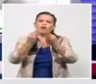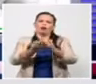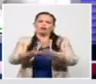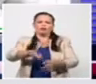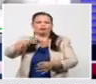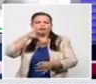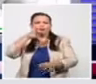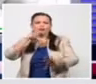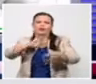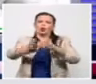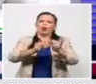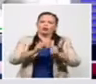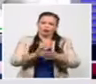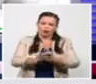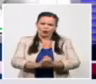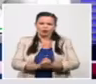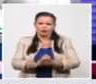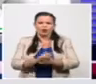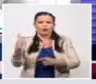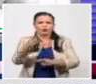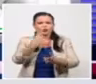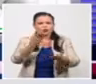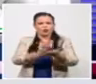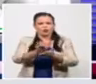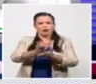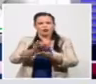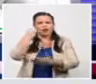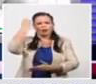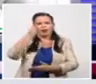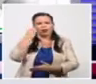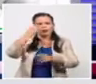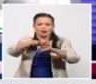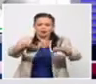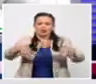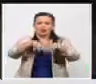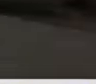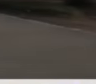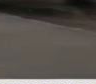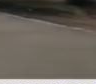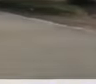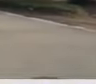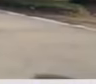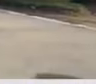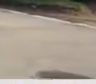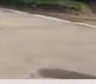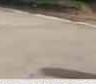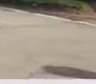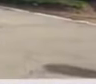coronavirus. Nosotros seguimos con el análisis de la situación epidemiológica tras la pausa.